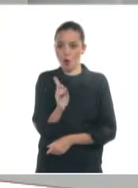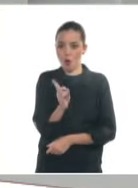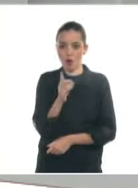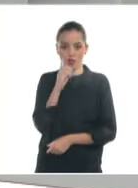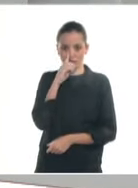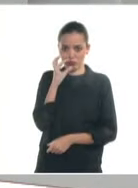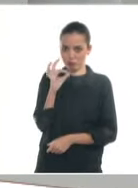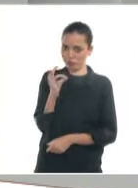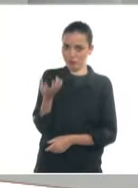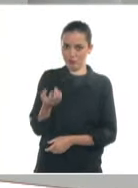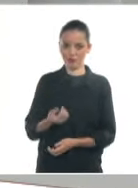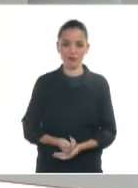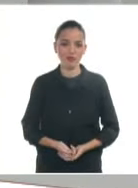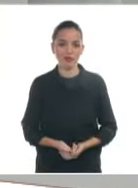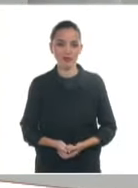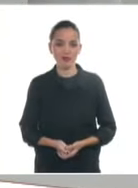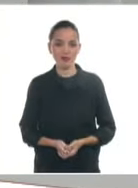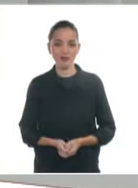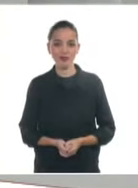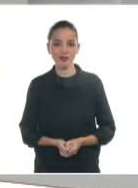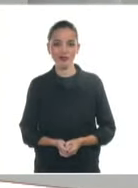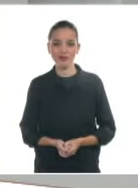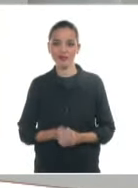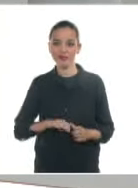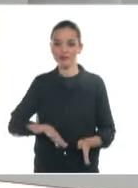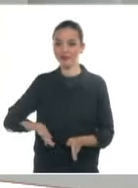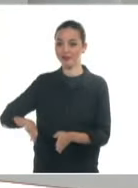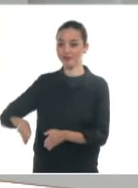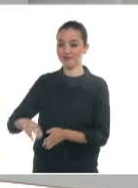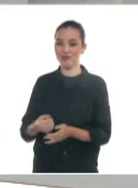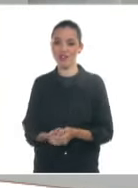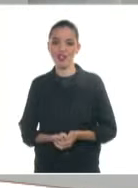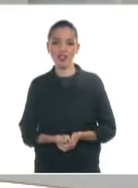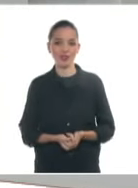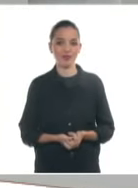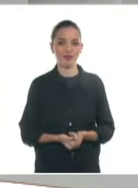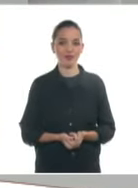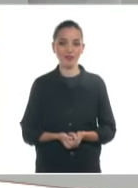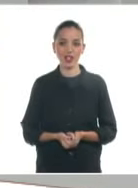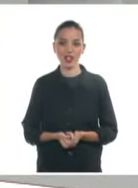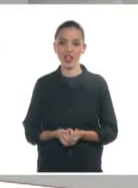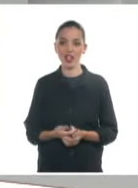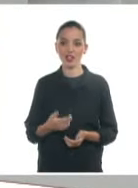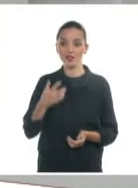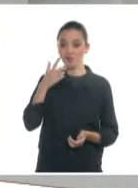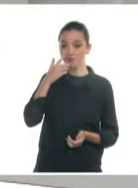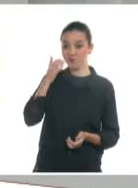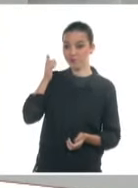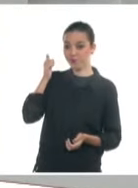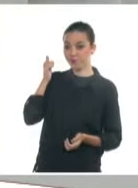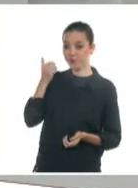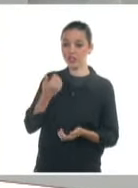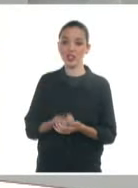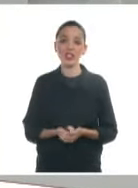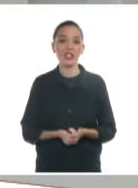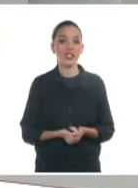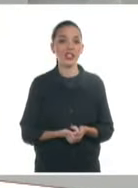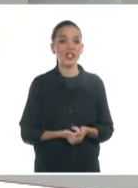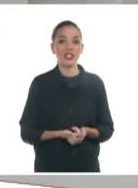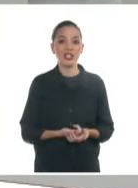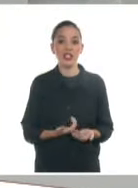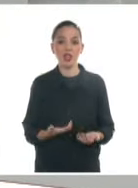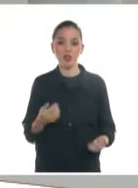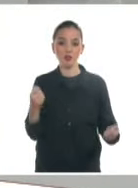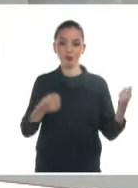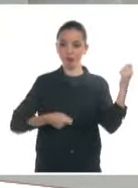Fernando Arzola, de más de 92 kilogramos, irá al certamen de Tailandia a su última oportunidad para clasificar a los Juegos Olímpicos de París.